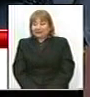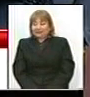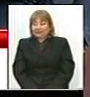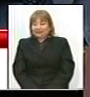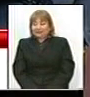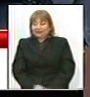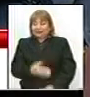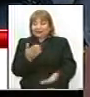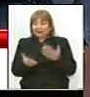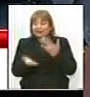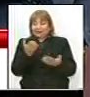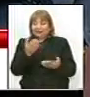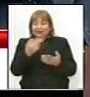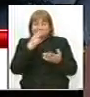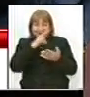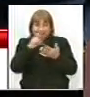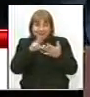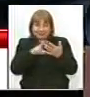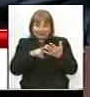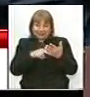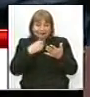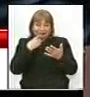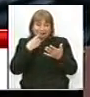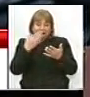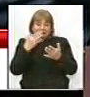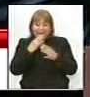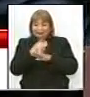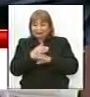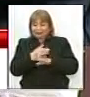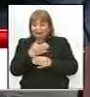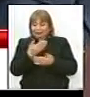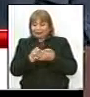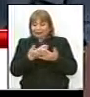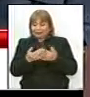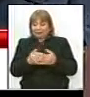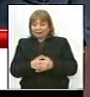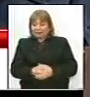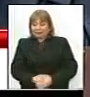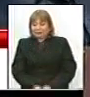de repente no ha leído el congresista que infracción ha cometido